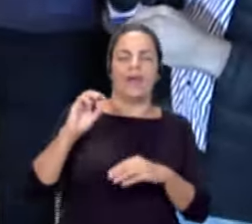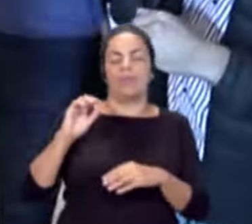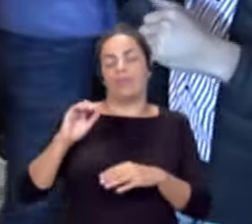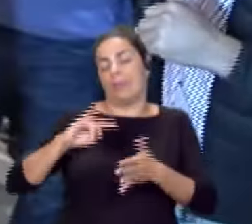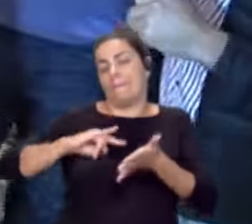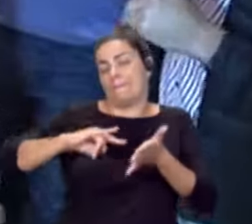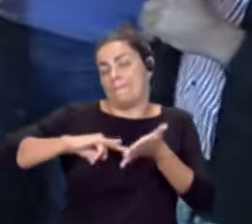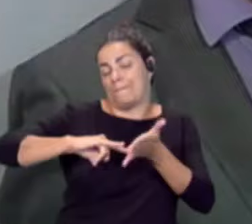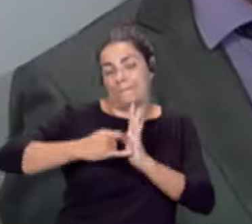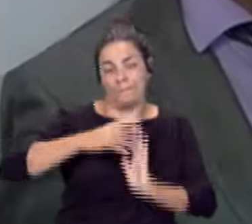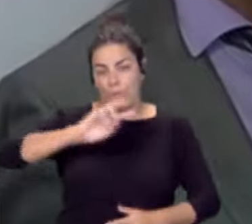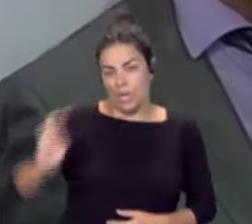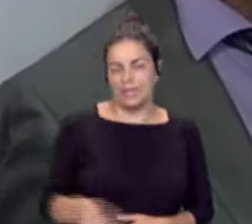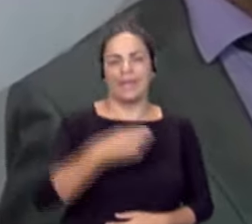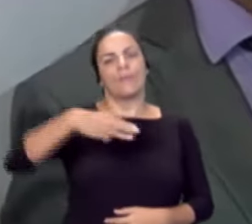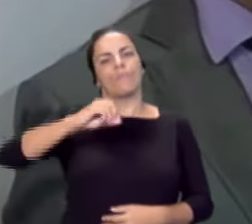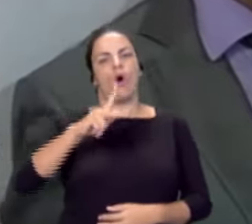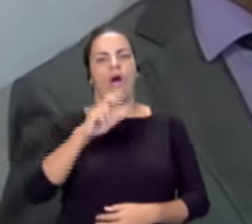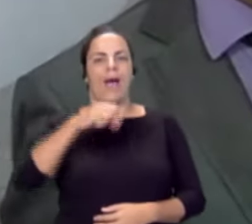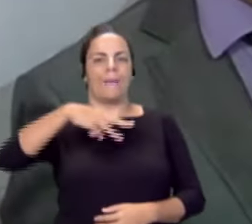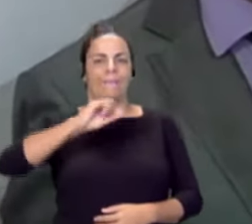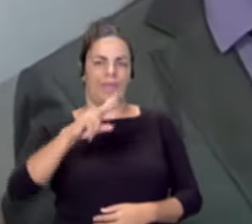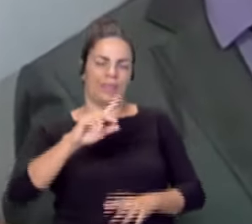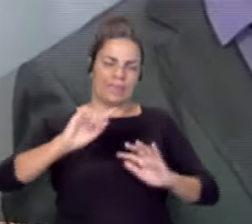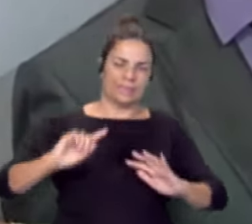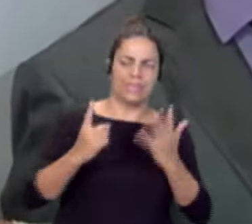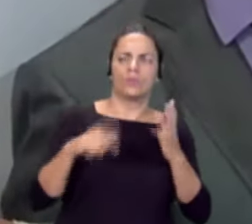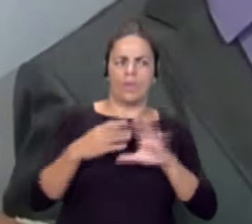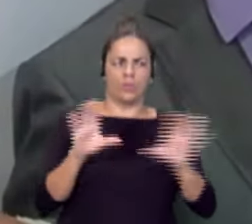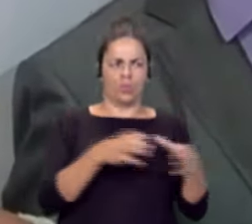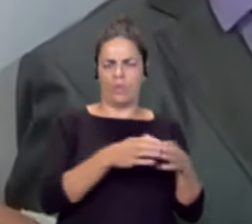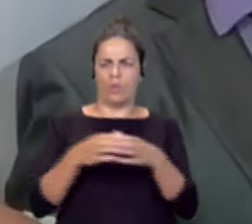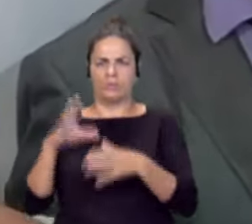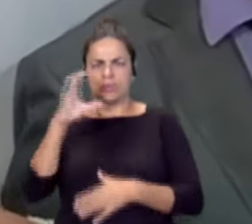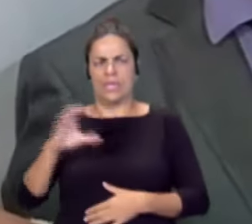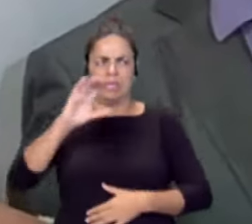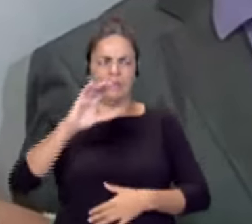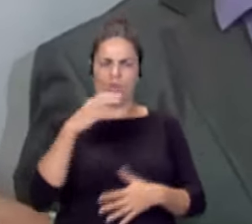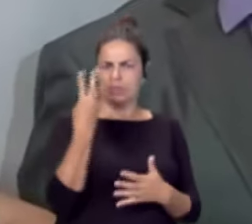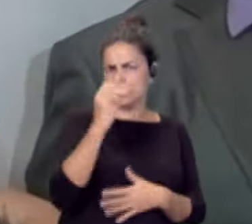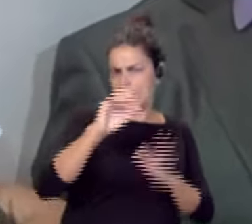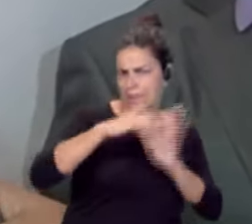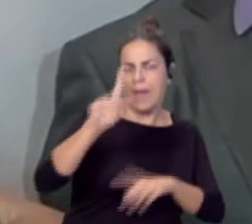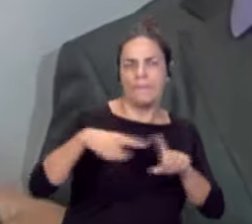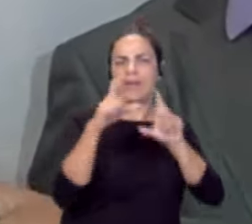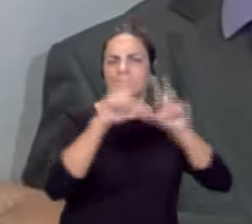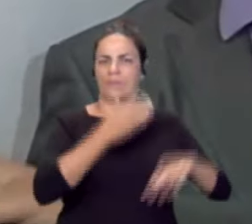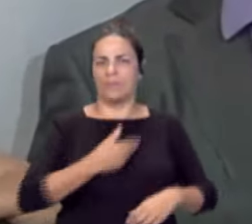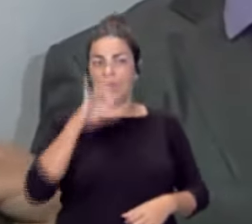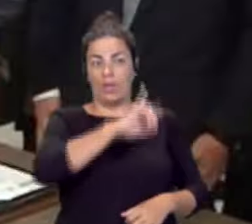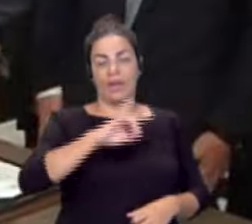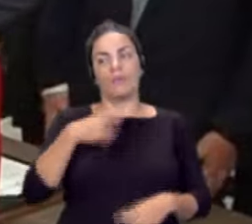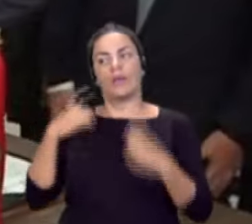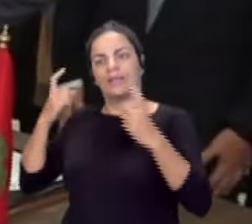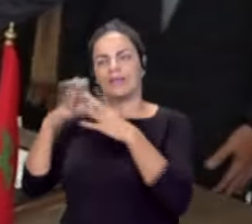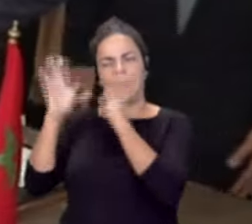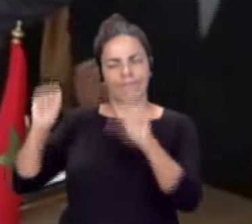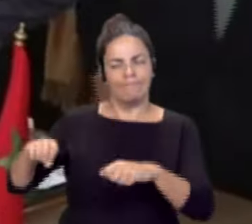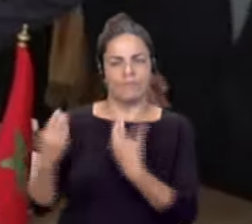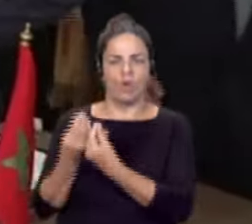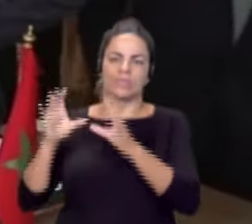por una delegación conformada por más de 30 científicos y emprendedores de las islas, se pretende forjar nuevos acuerdos de colaboración con centros